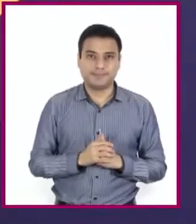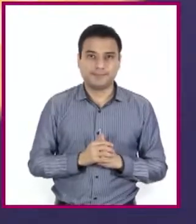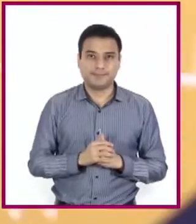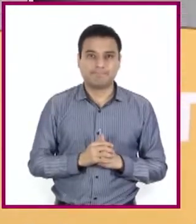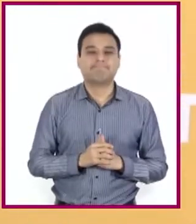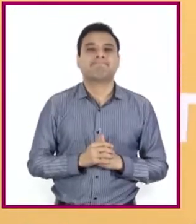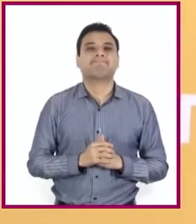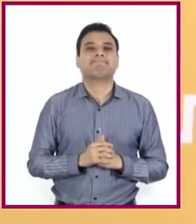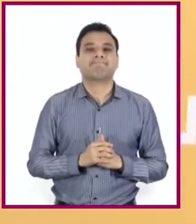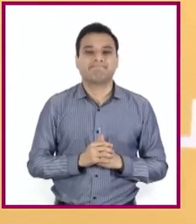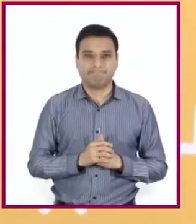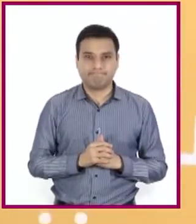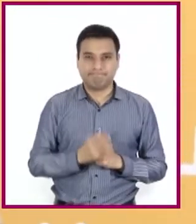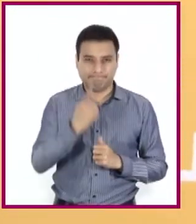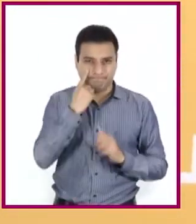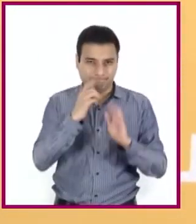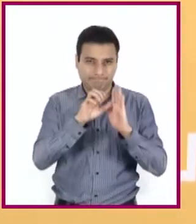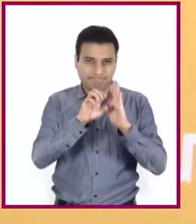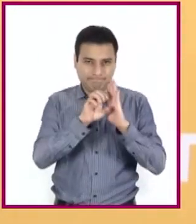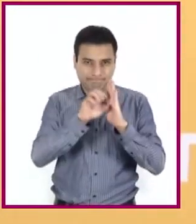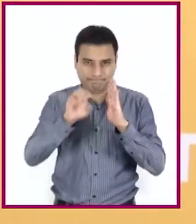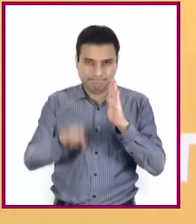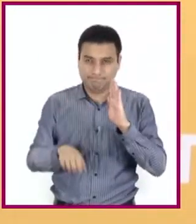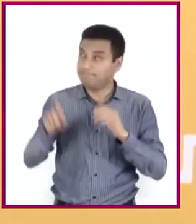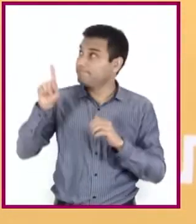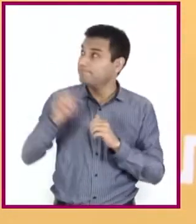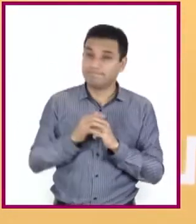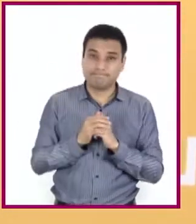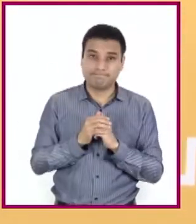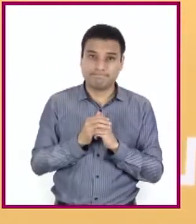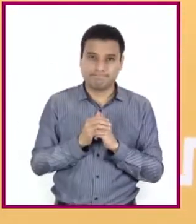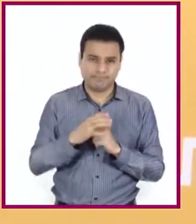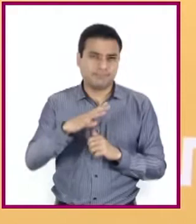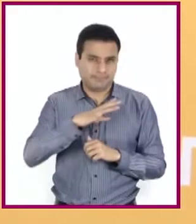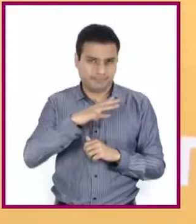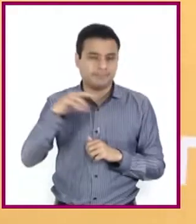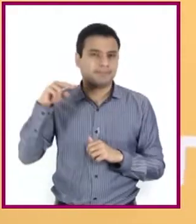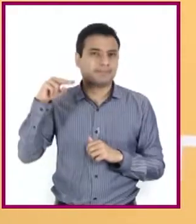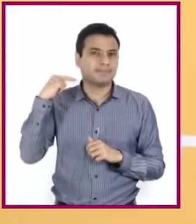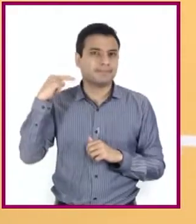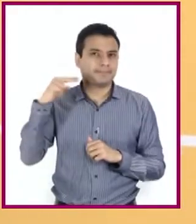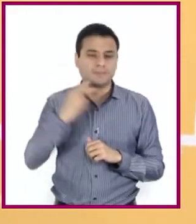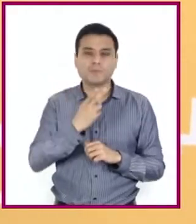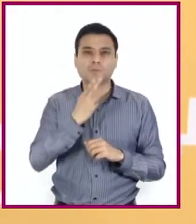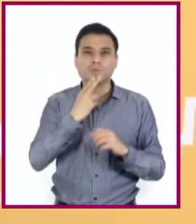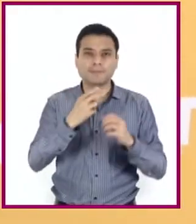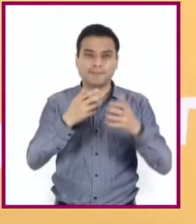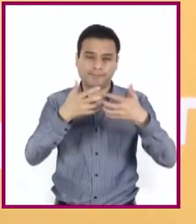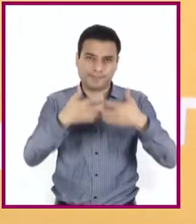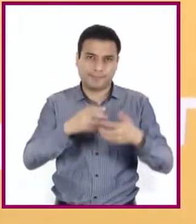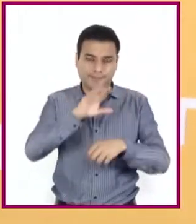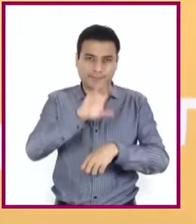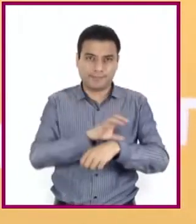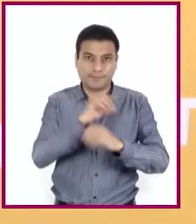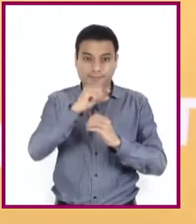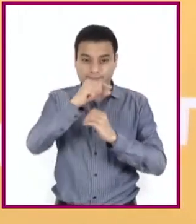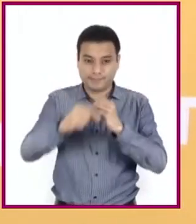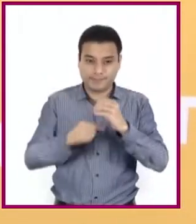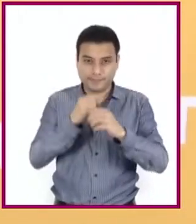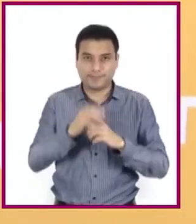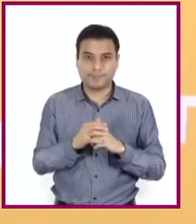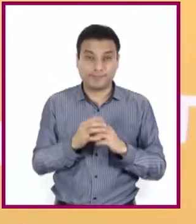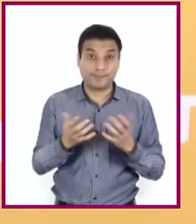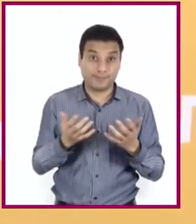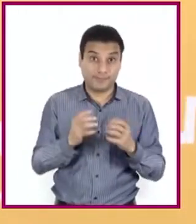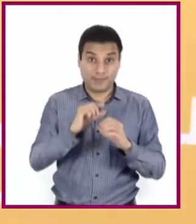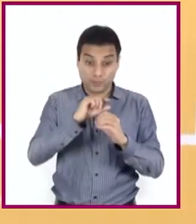las centrales nucleares, como la central nuclear de Laguna Verde, Veracruz, el calor liberado por la fisión nuclear